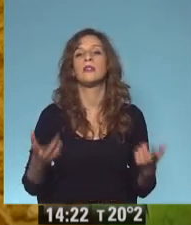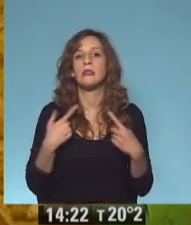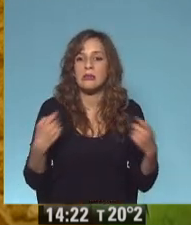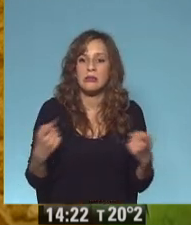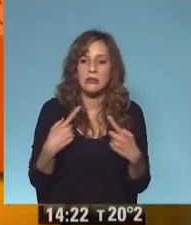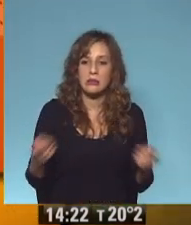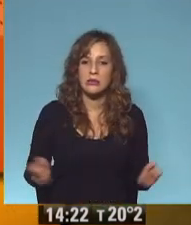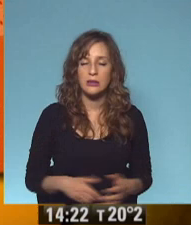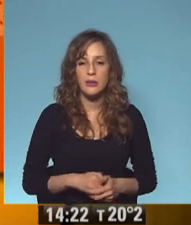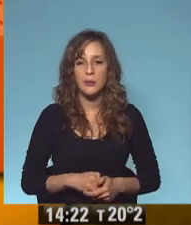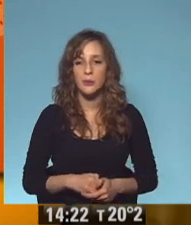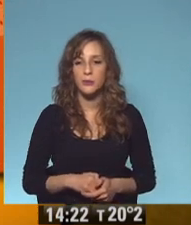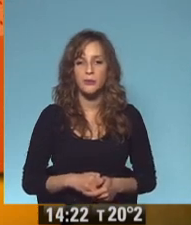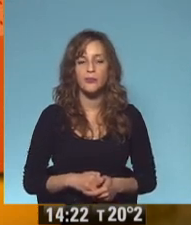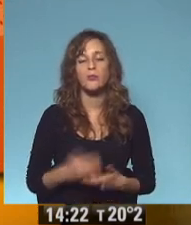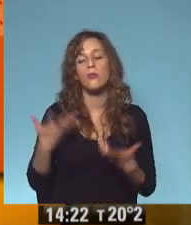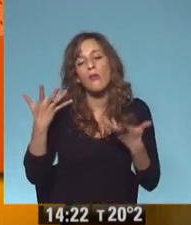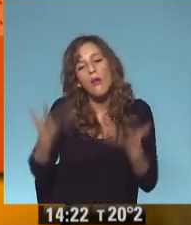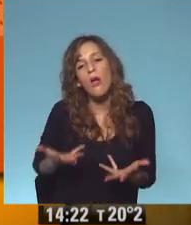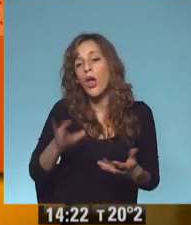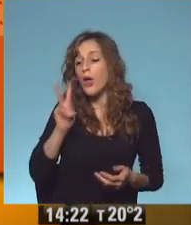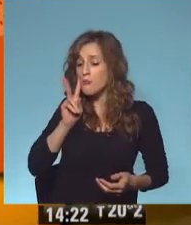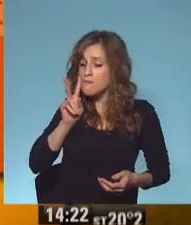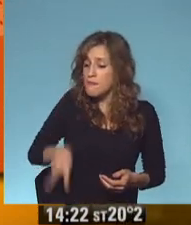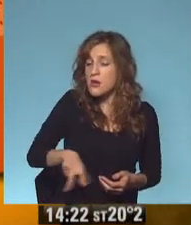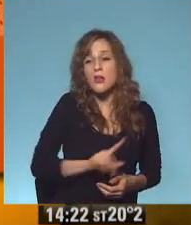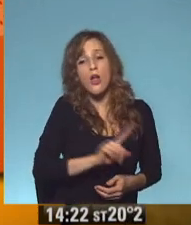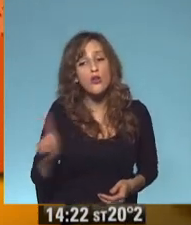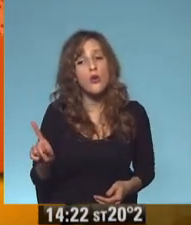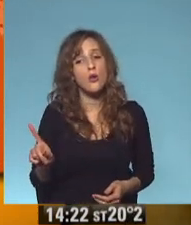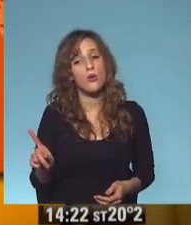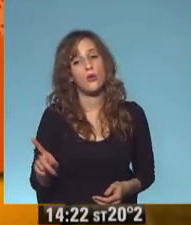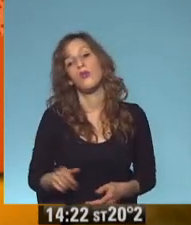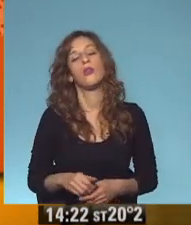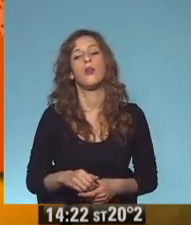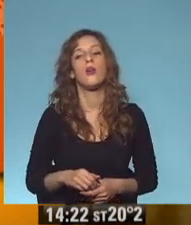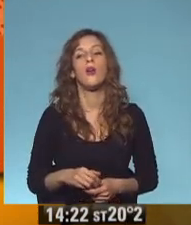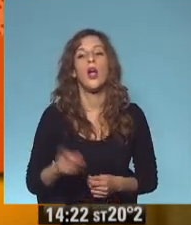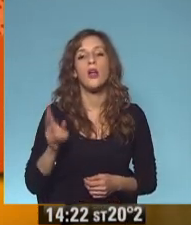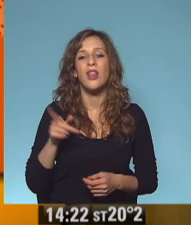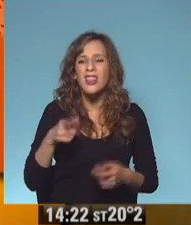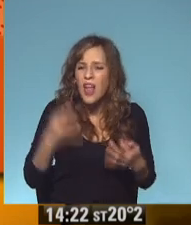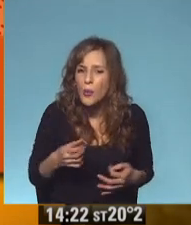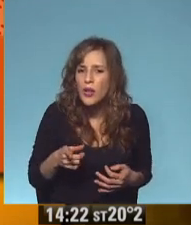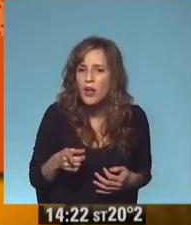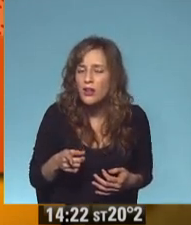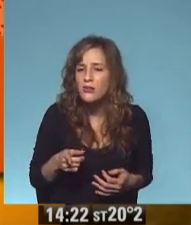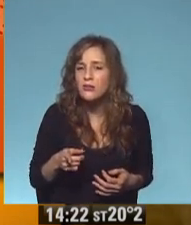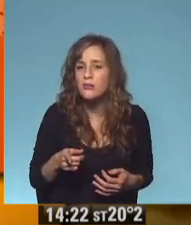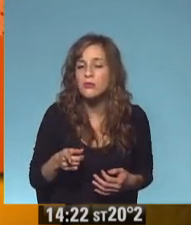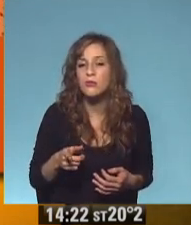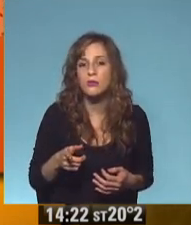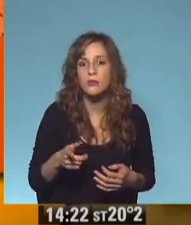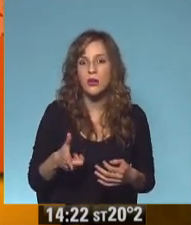¡Ay! Alterio, te dijo, Mica, que no mires para abajo. Alterio, ¿estás bien?